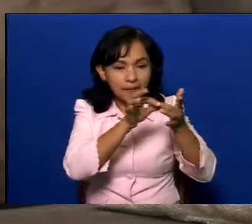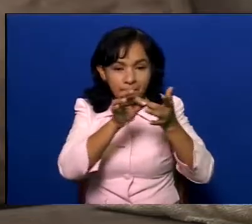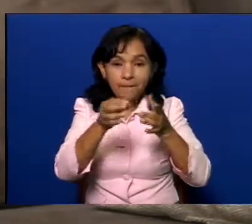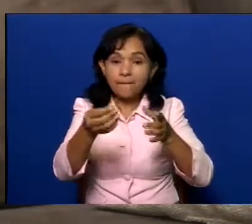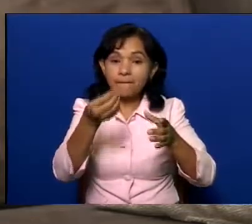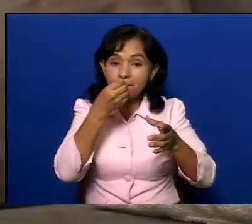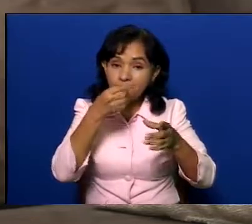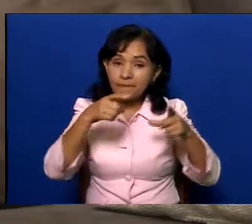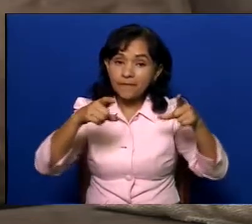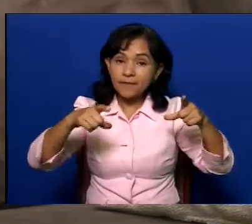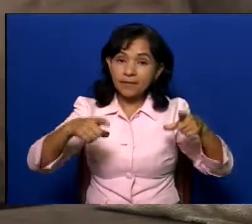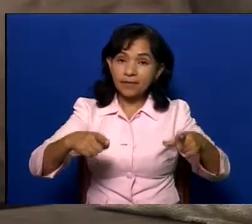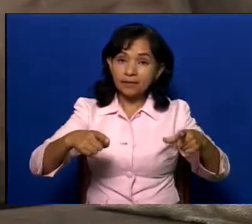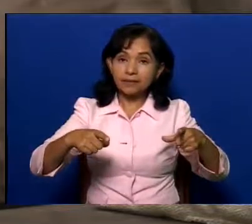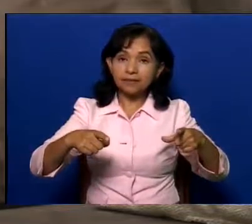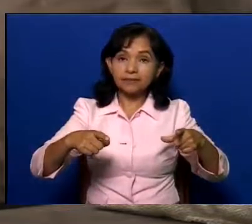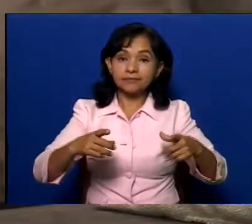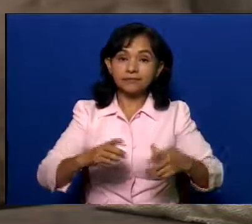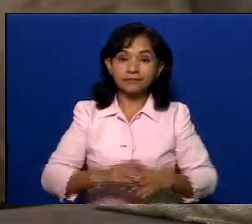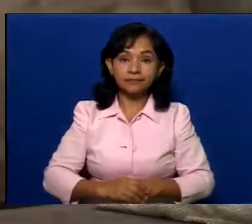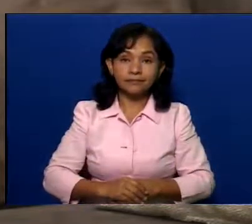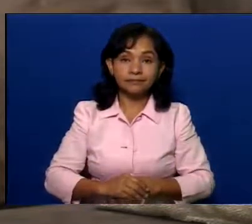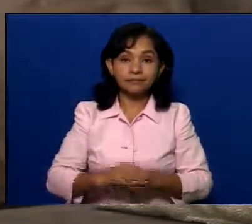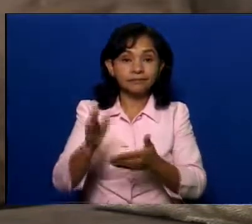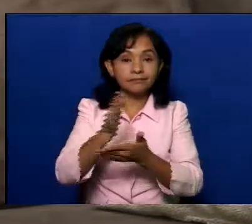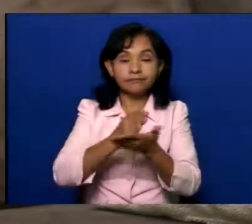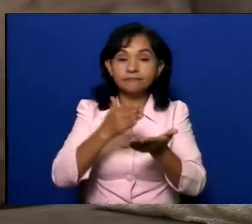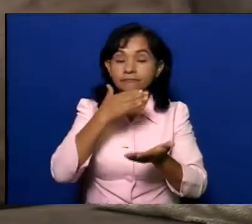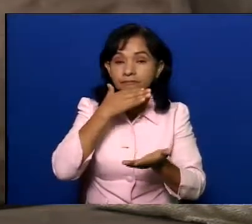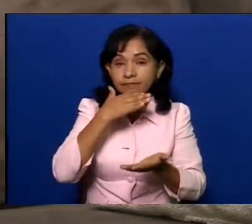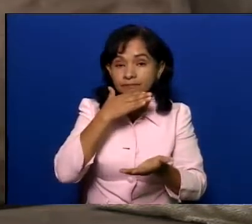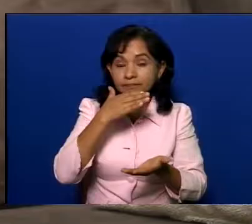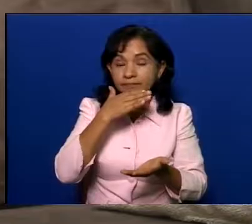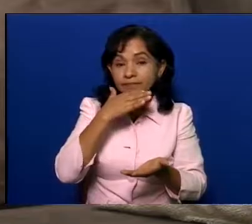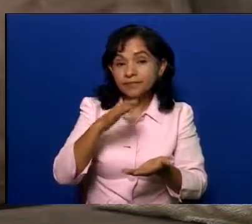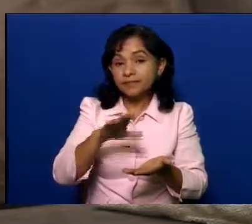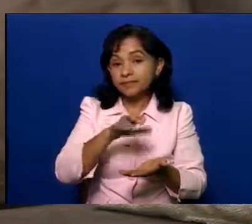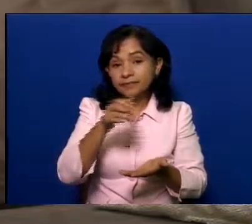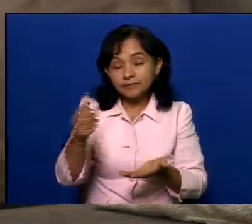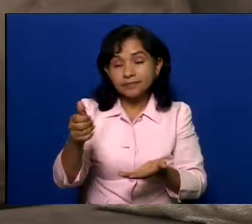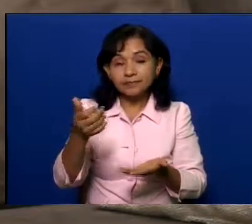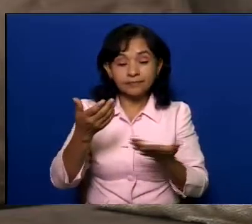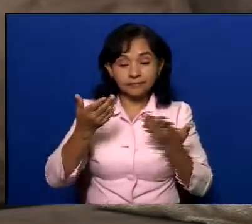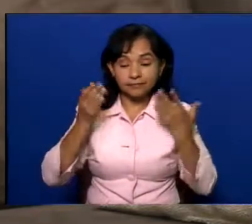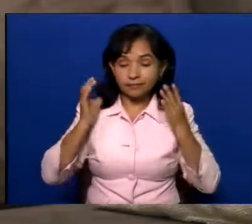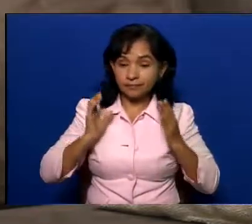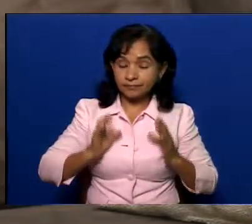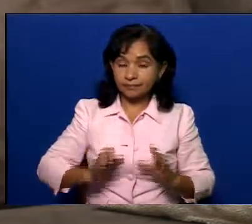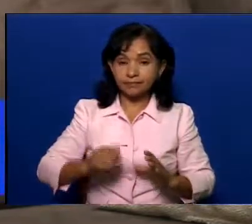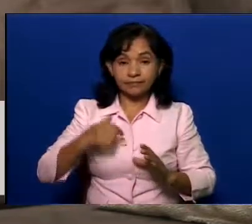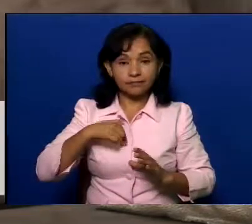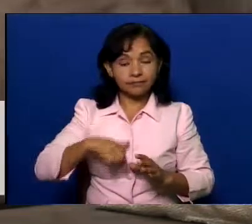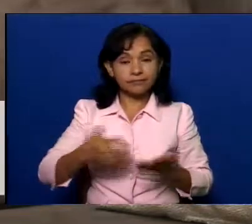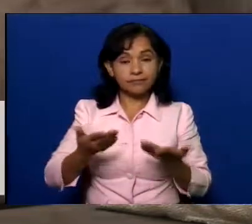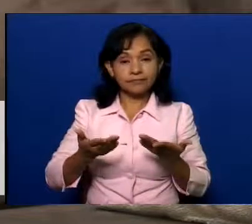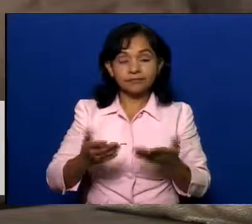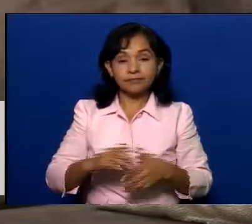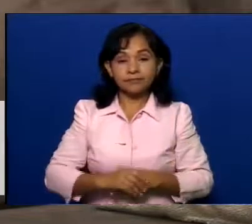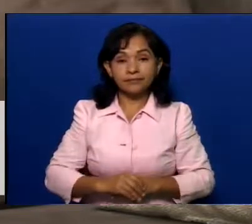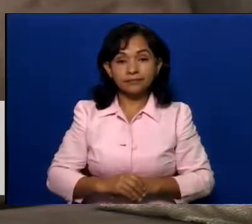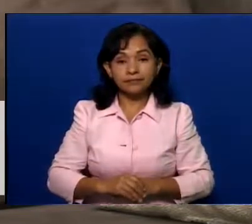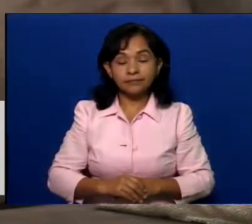Social de este tipo de problemas de salud, sobre todo de los cánceres más comunes que